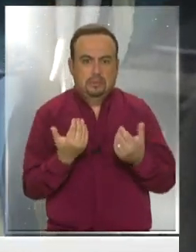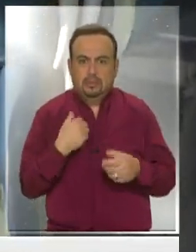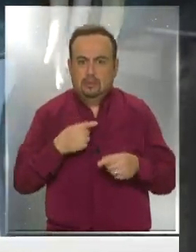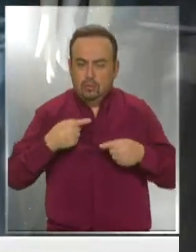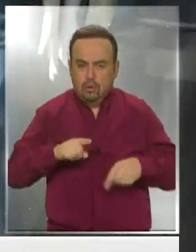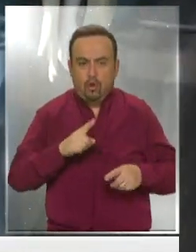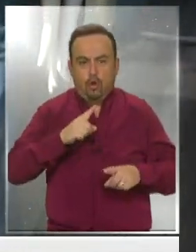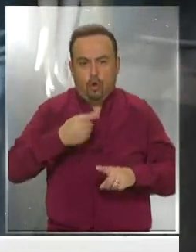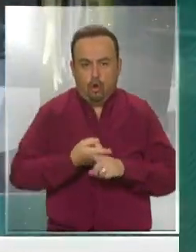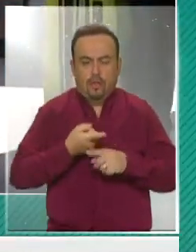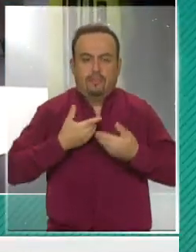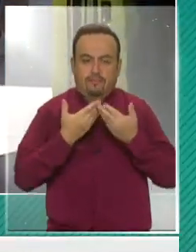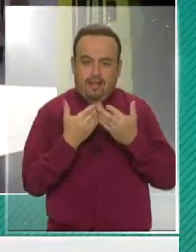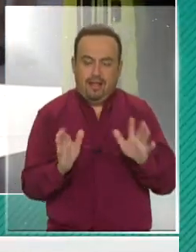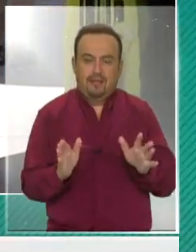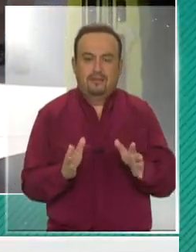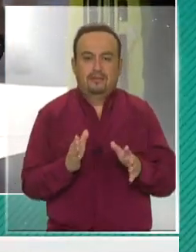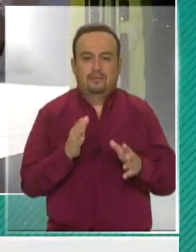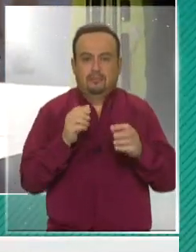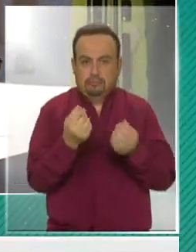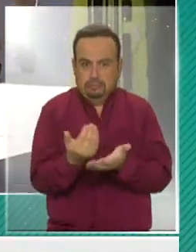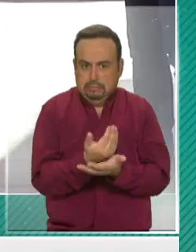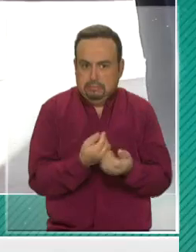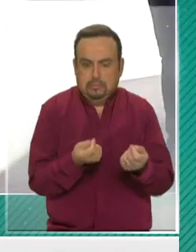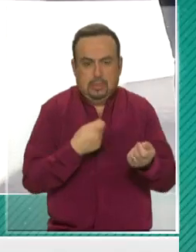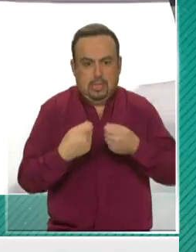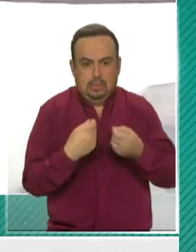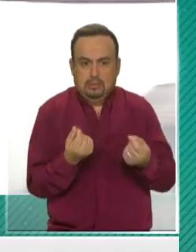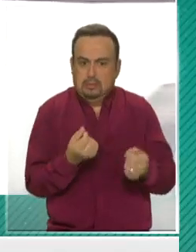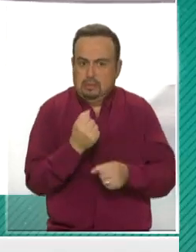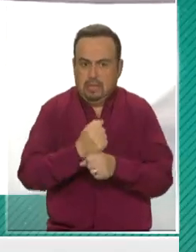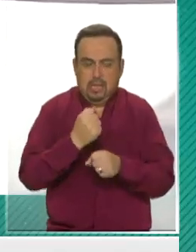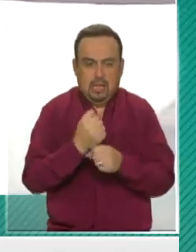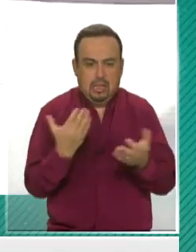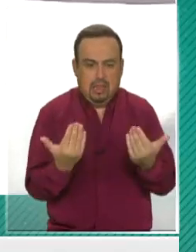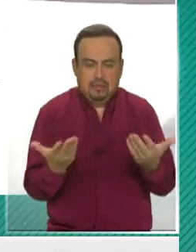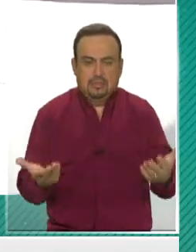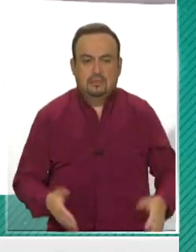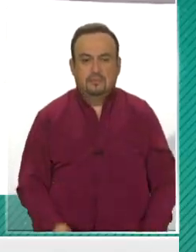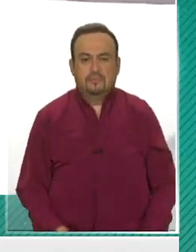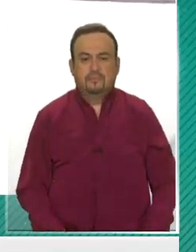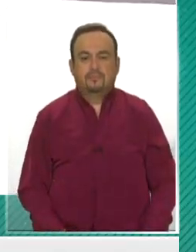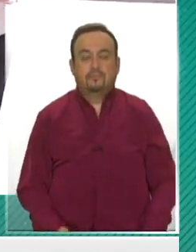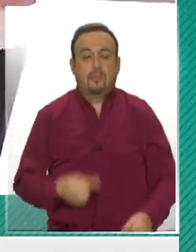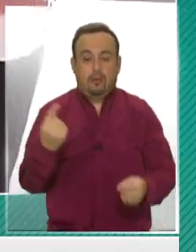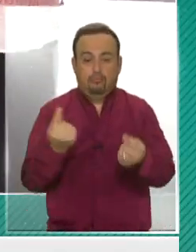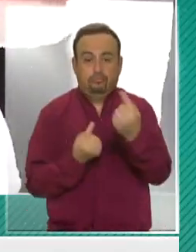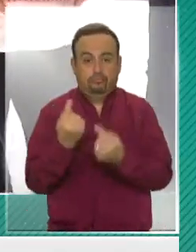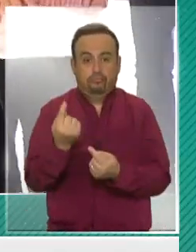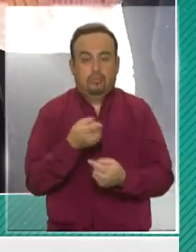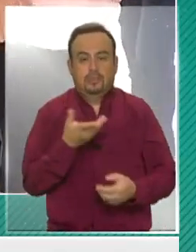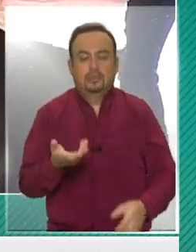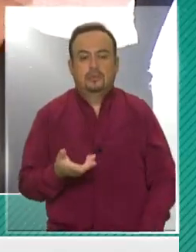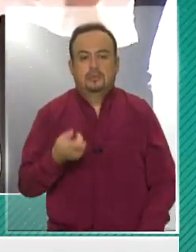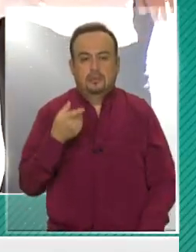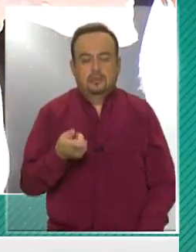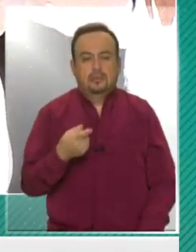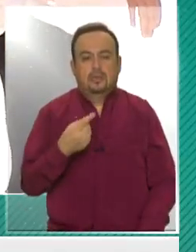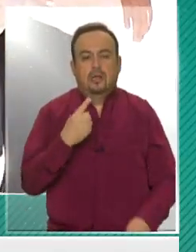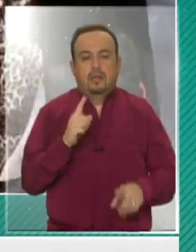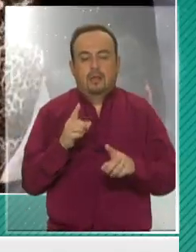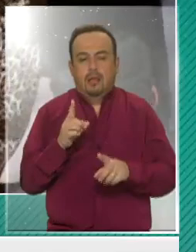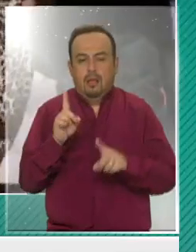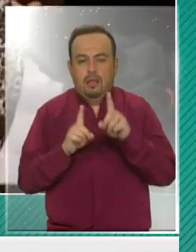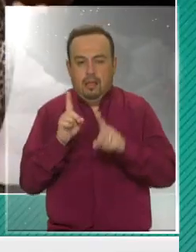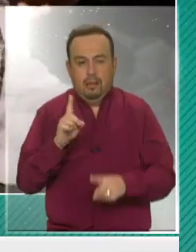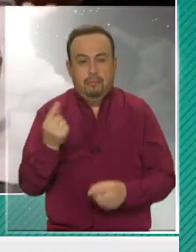de hoy han podido abrir sus puertas y también recibir a sus clientes. Vamos a partir revisando eso, las palabras que hubo